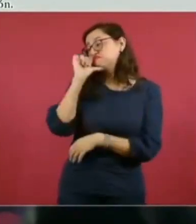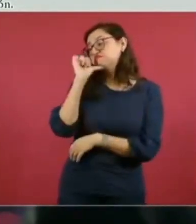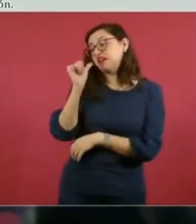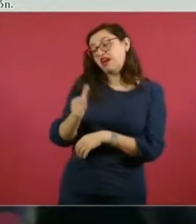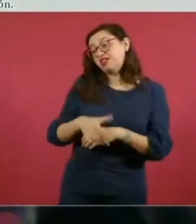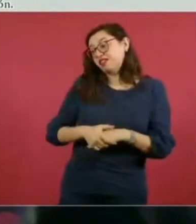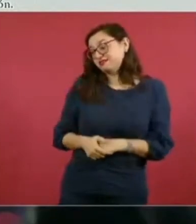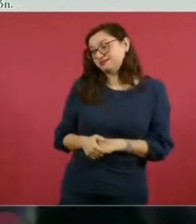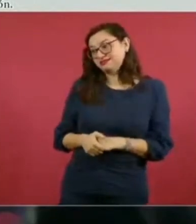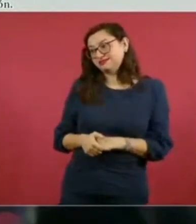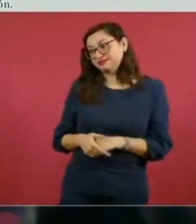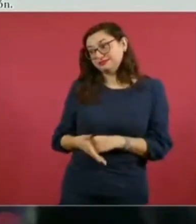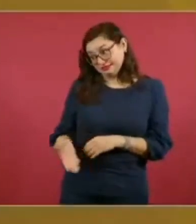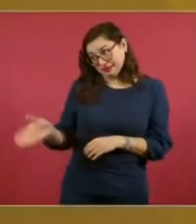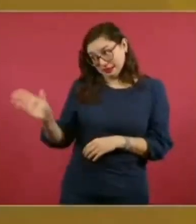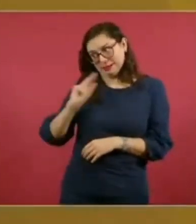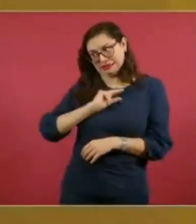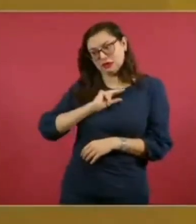con el pretexto.